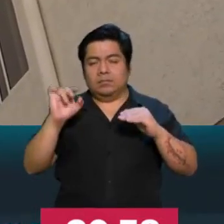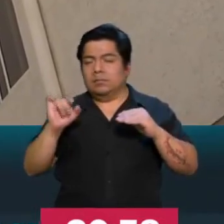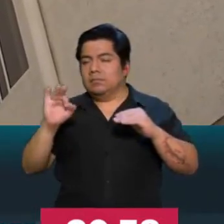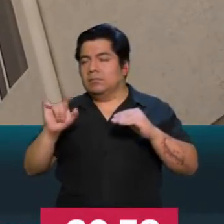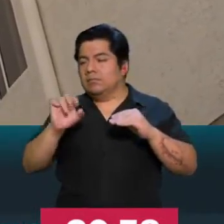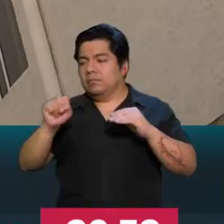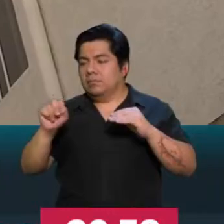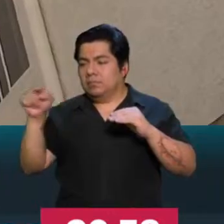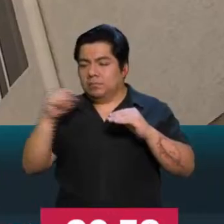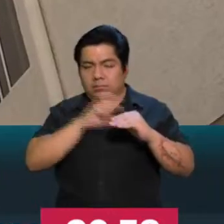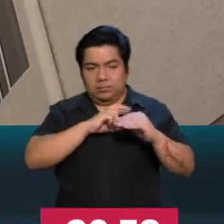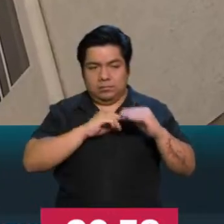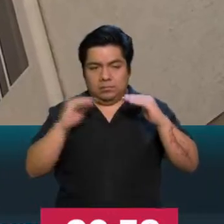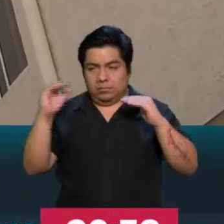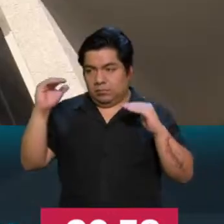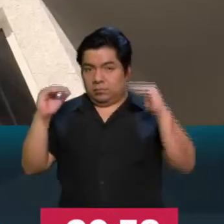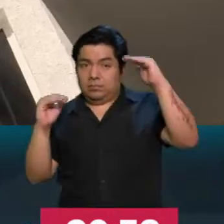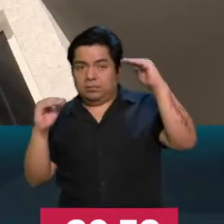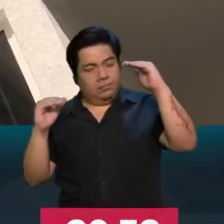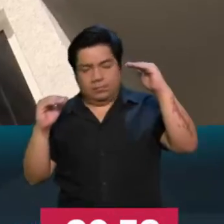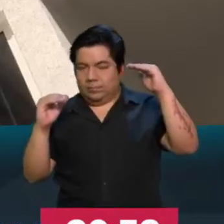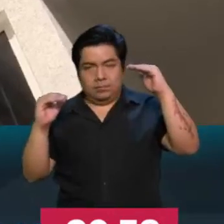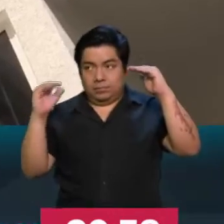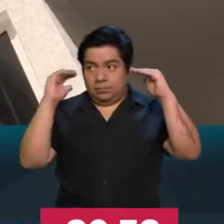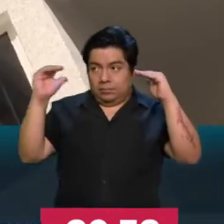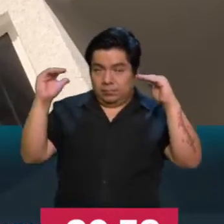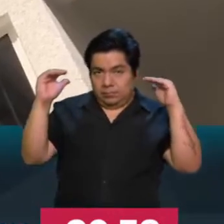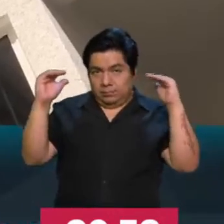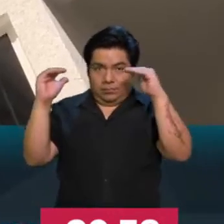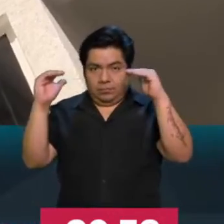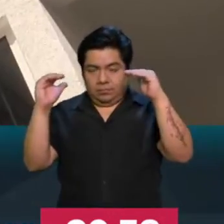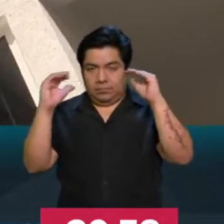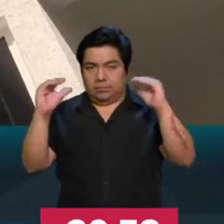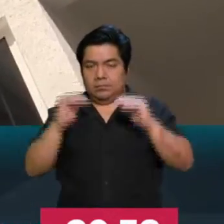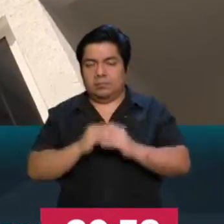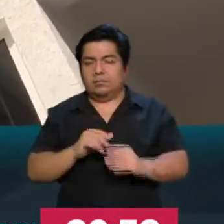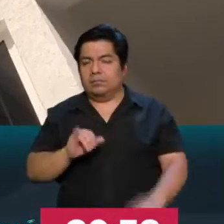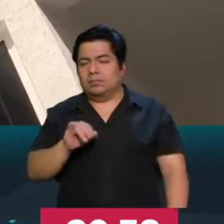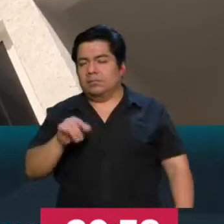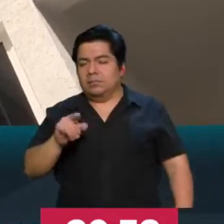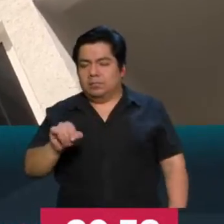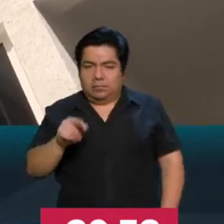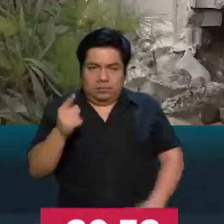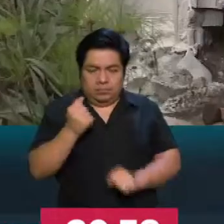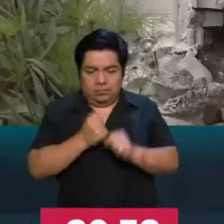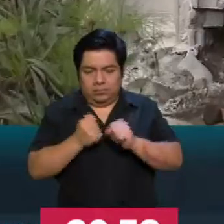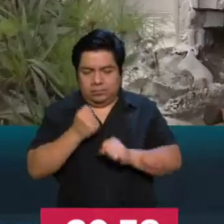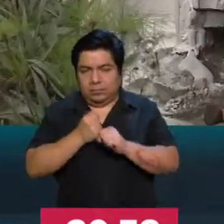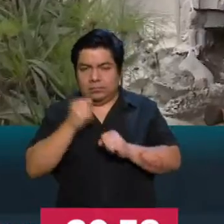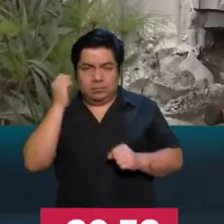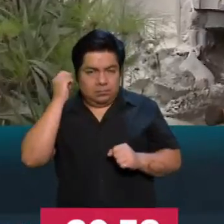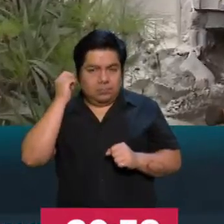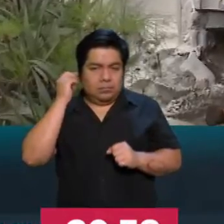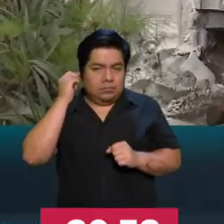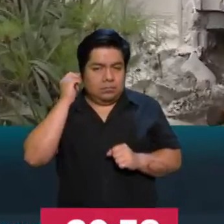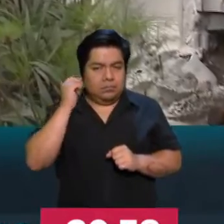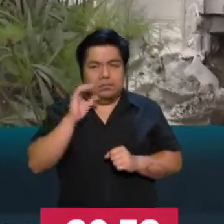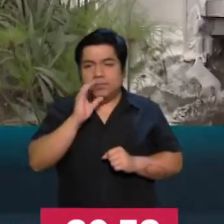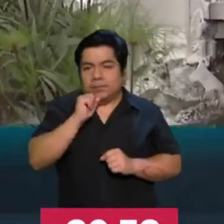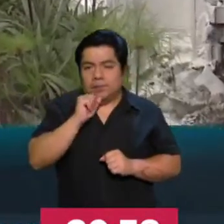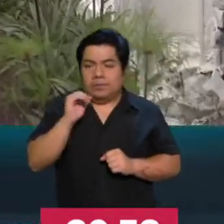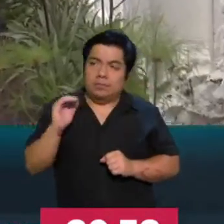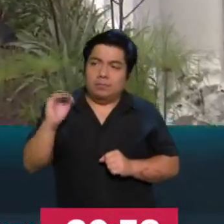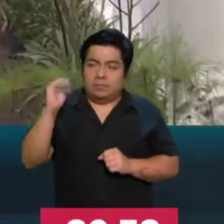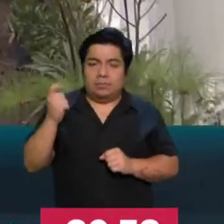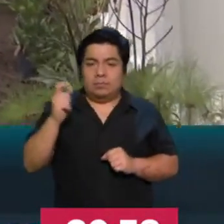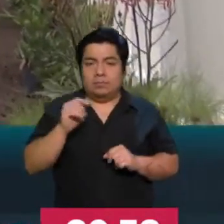la inflación registrada por el Banco de México y el INEGI el año inmediato anterior. Esto es decir, no puede aumentar en ningún lugar